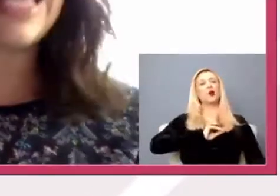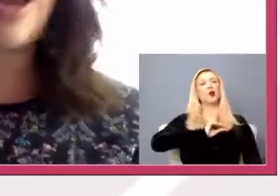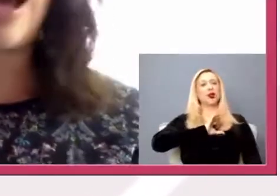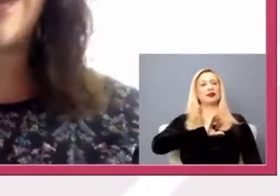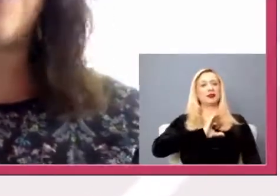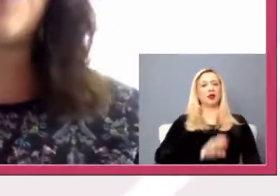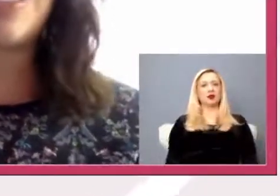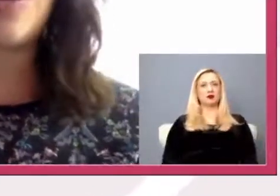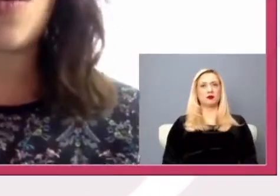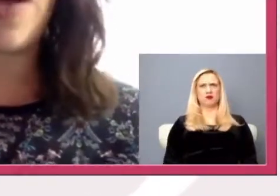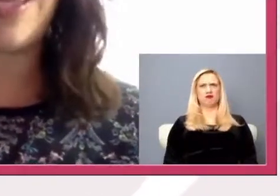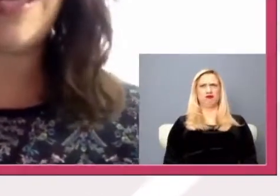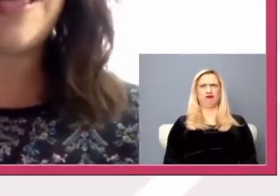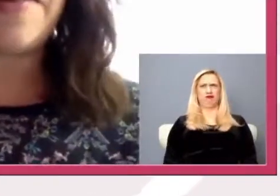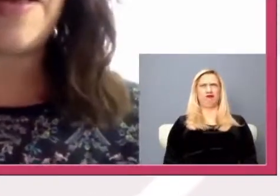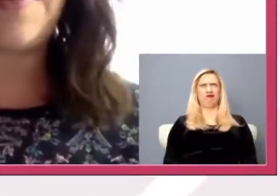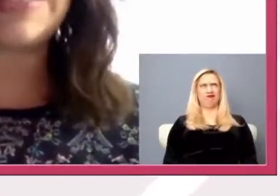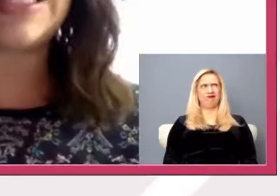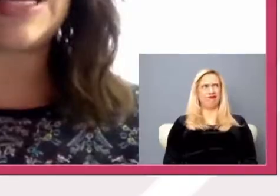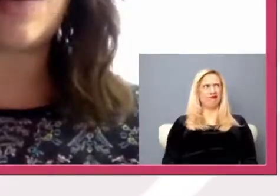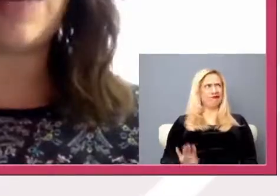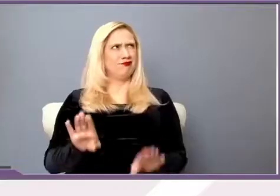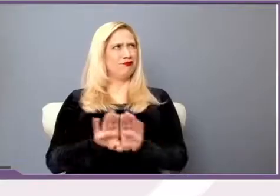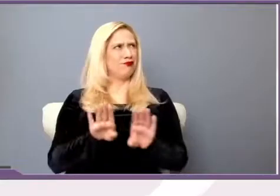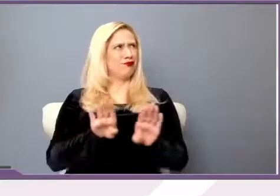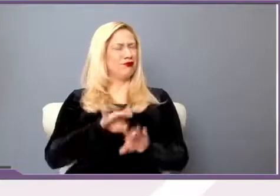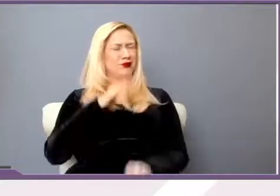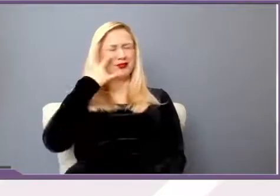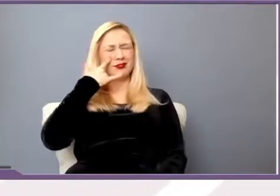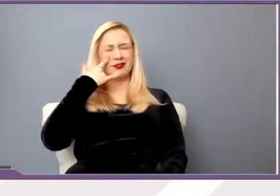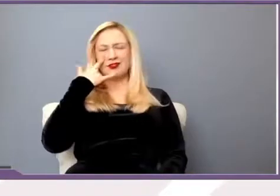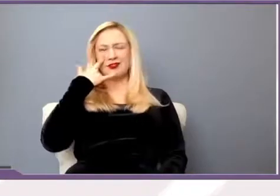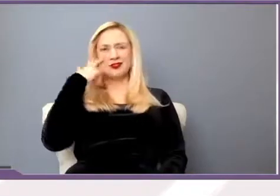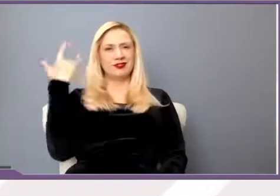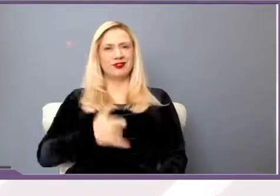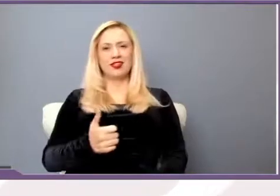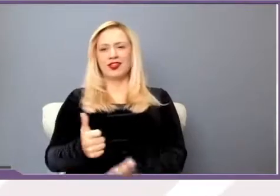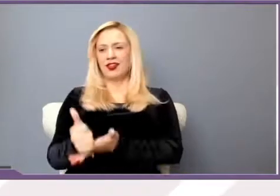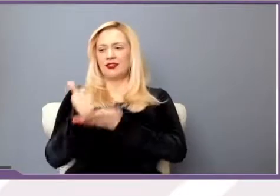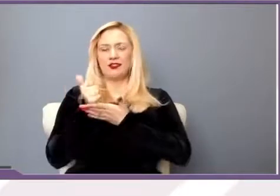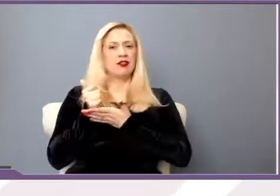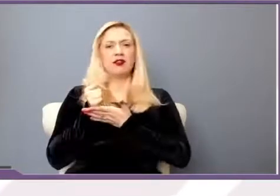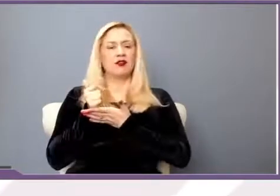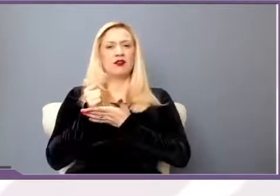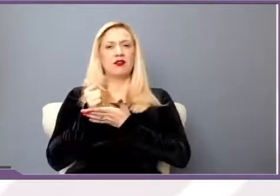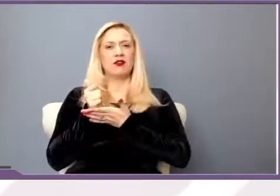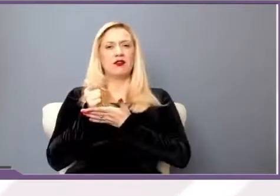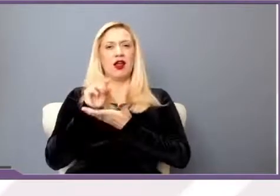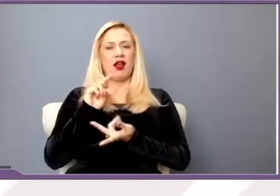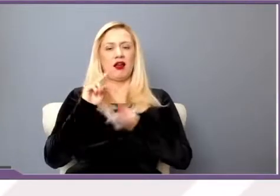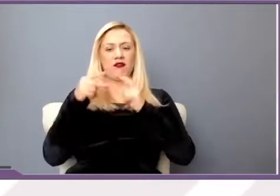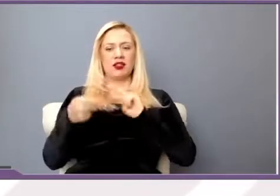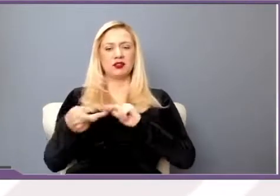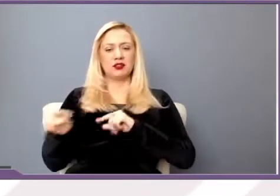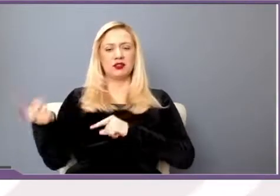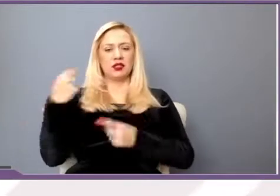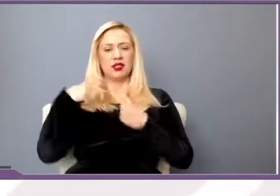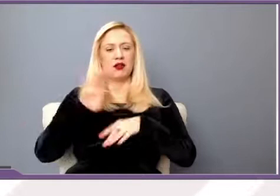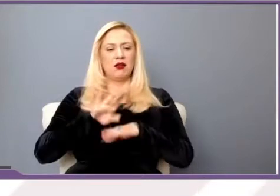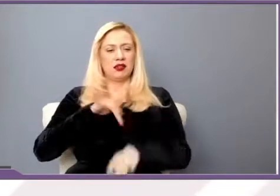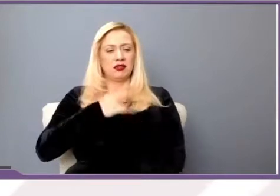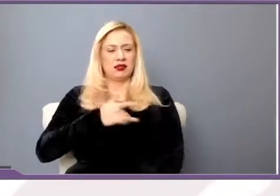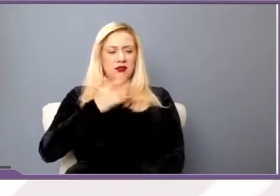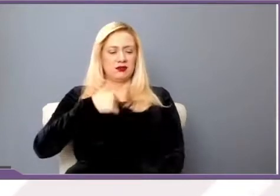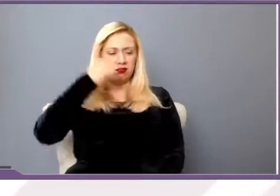Entonces era un círculo ahí bastante complejo que en realidad en lugar de ayudar, lo que sucedió es que afectaron a esta persona porque